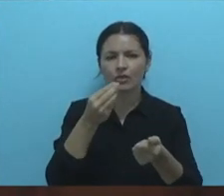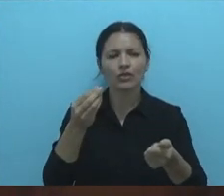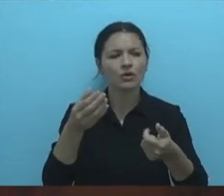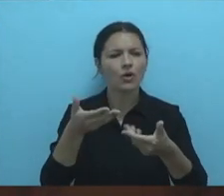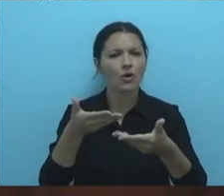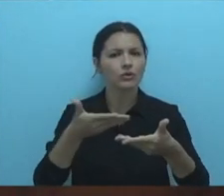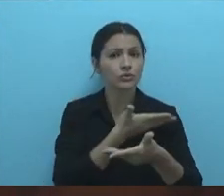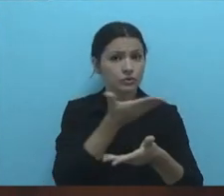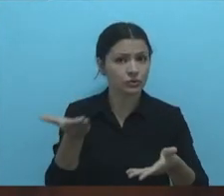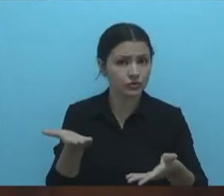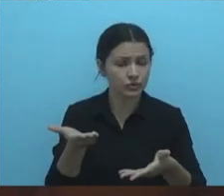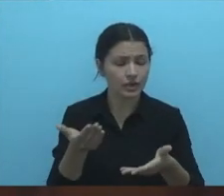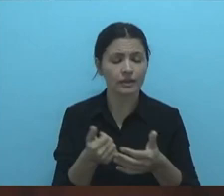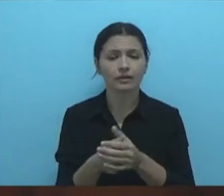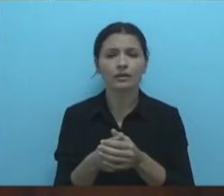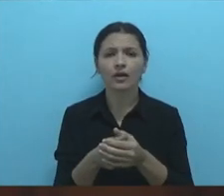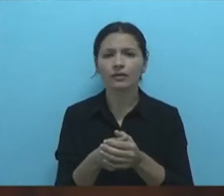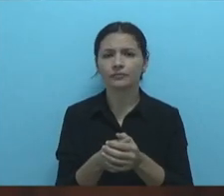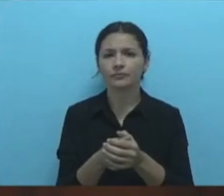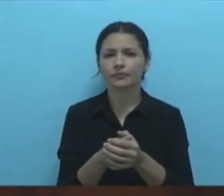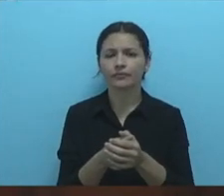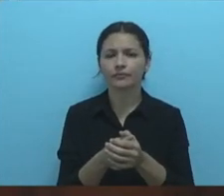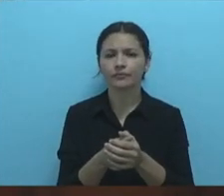de promoción social nutricional infantil